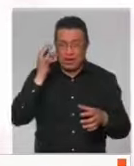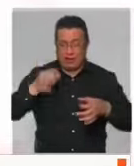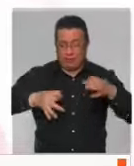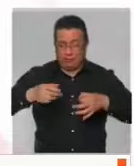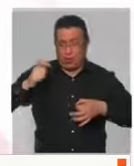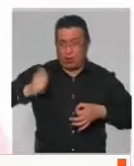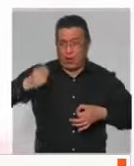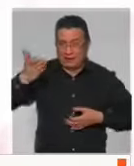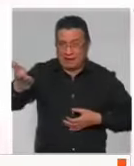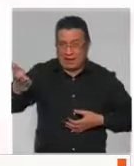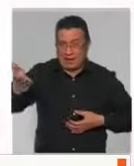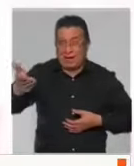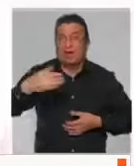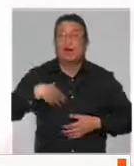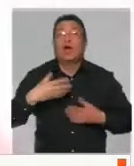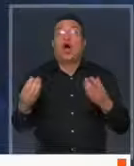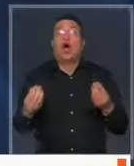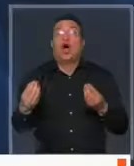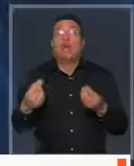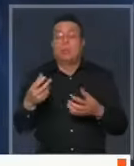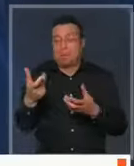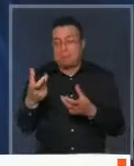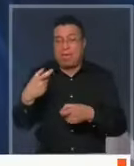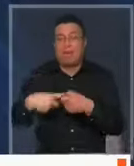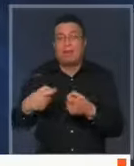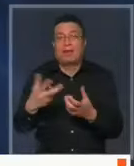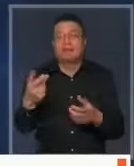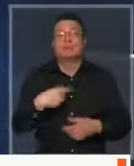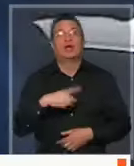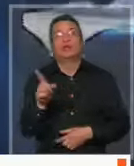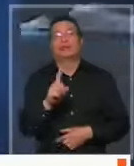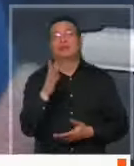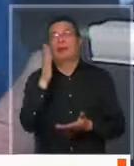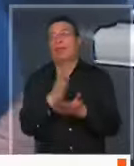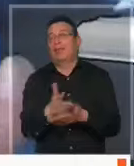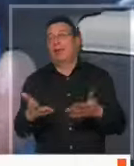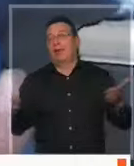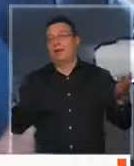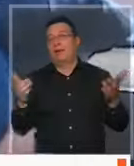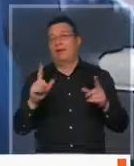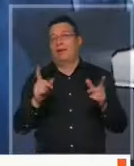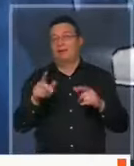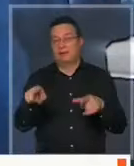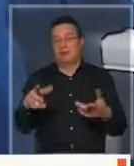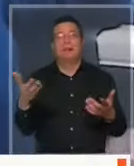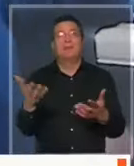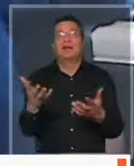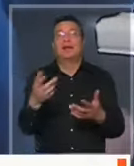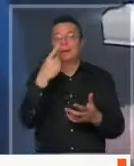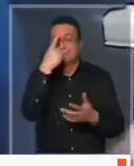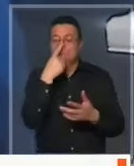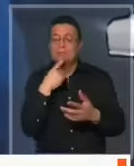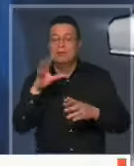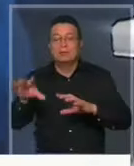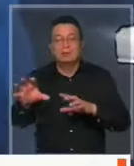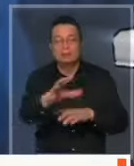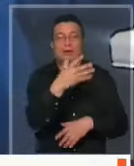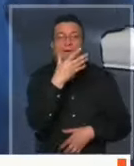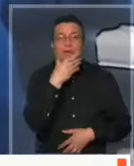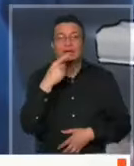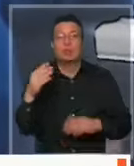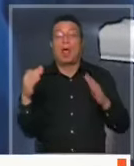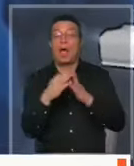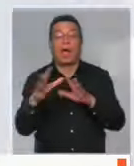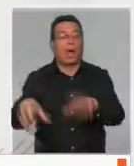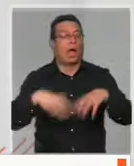Y bueno, algo tan sencillo como son las piedras. La verdad no corresponde, o sea, si son para el área abierta de acá, son para eso, no para llevárselos